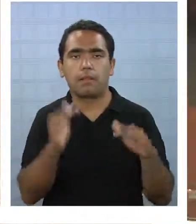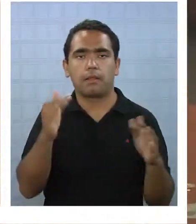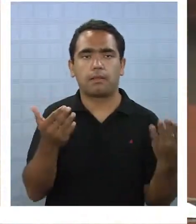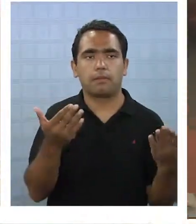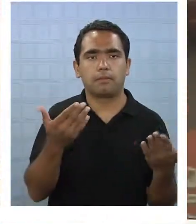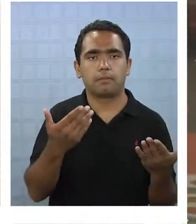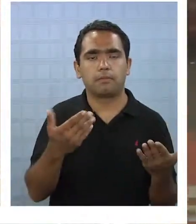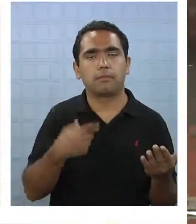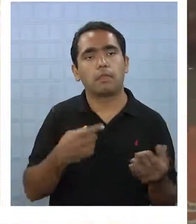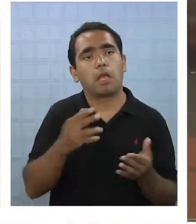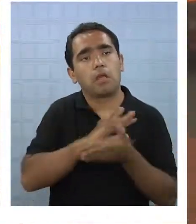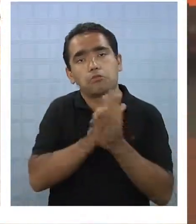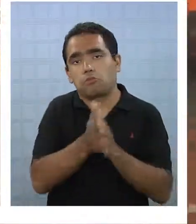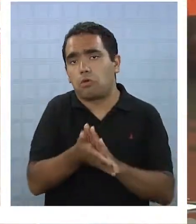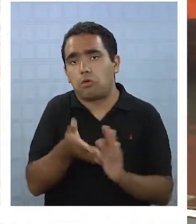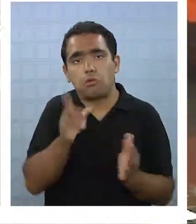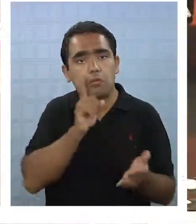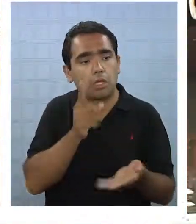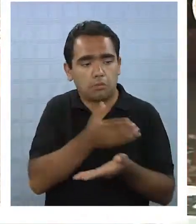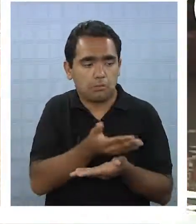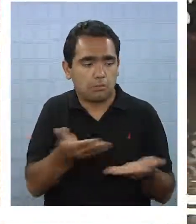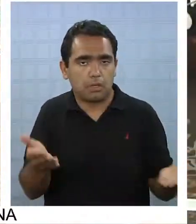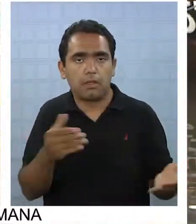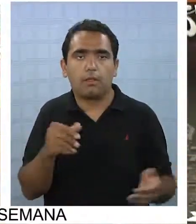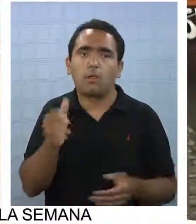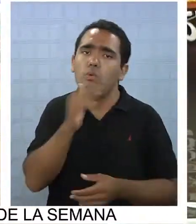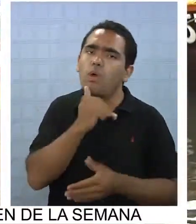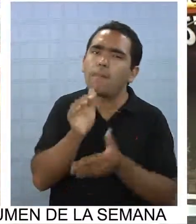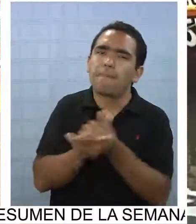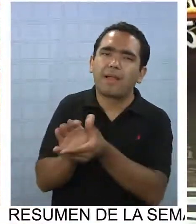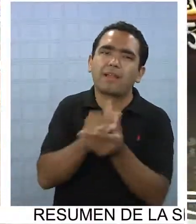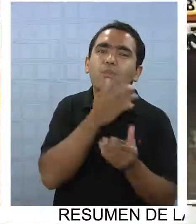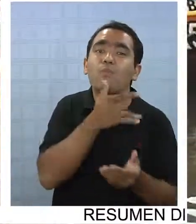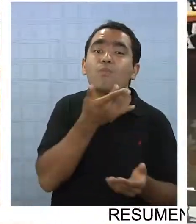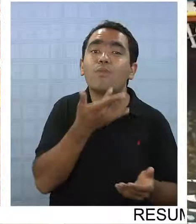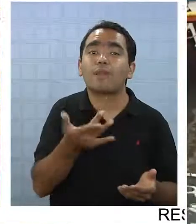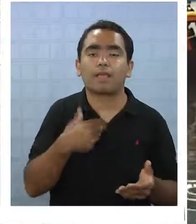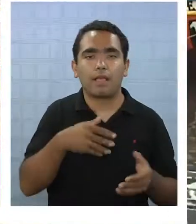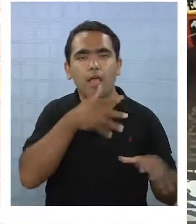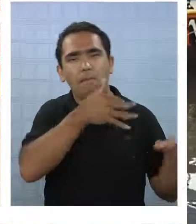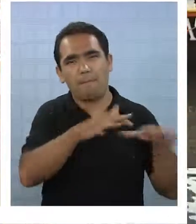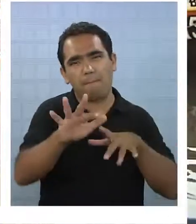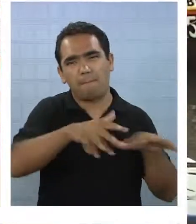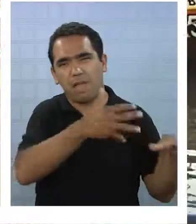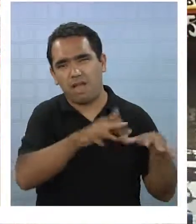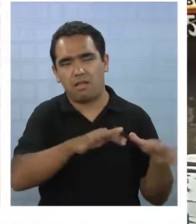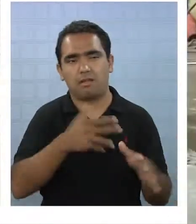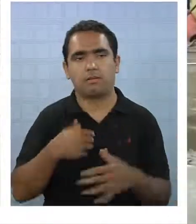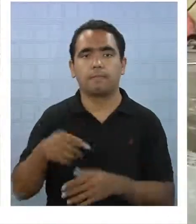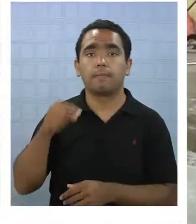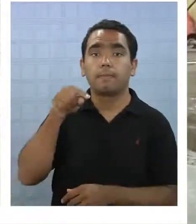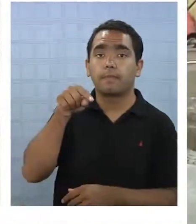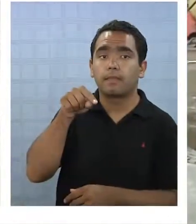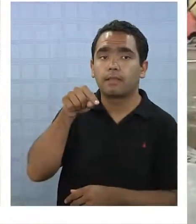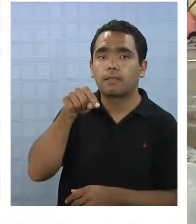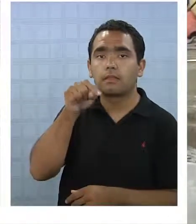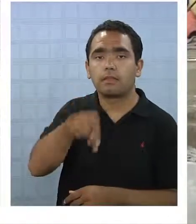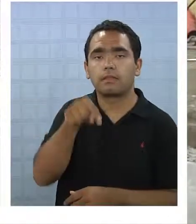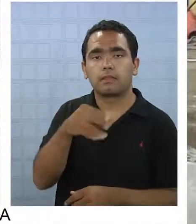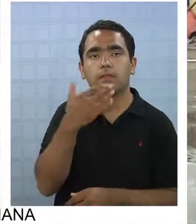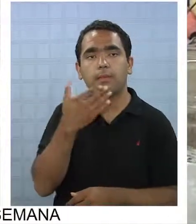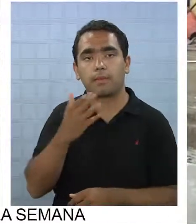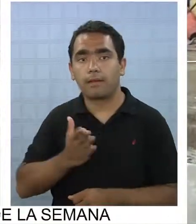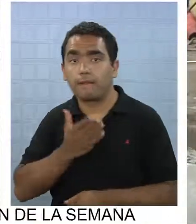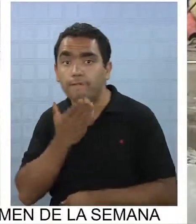nada, pues hay de todo lo que no ha habido marisco porque está mal a la mar. Frente a las críticas respecto de la mantención de cadenas de frío,